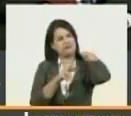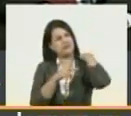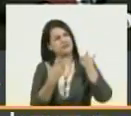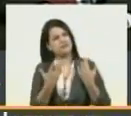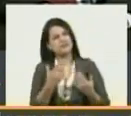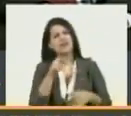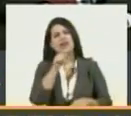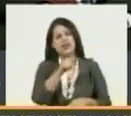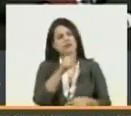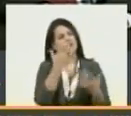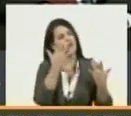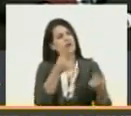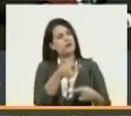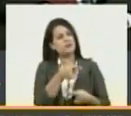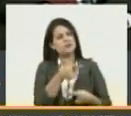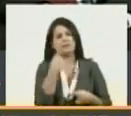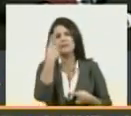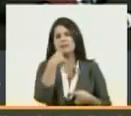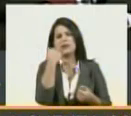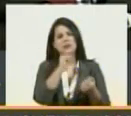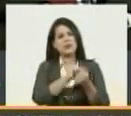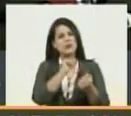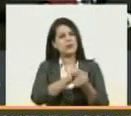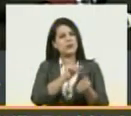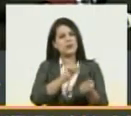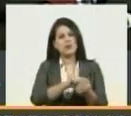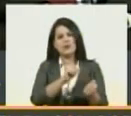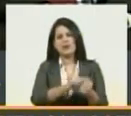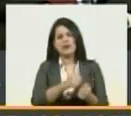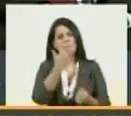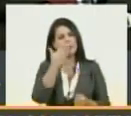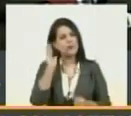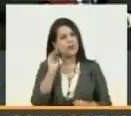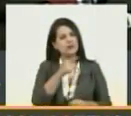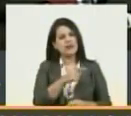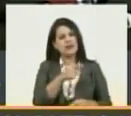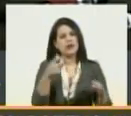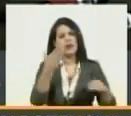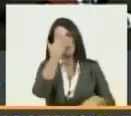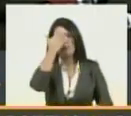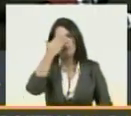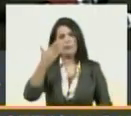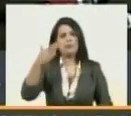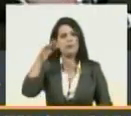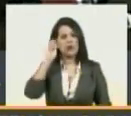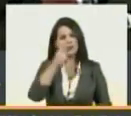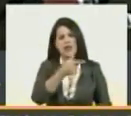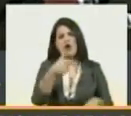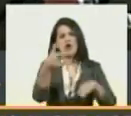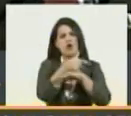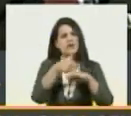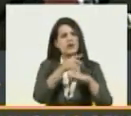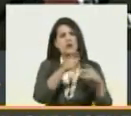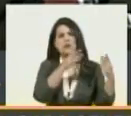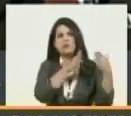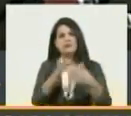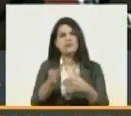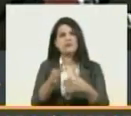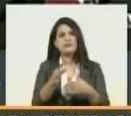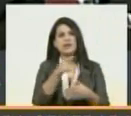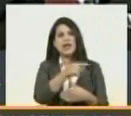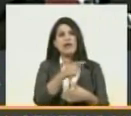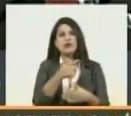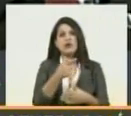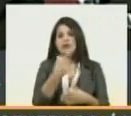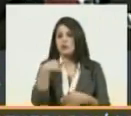allí está demostrada la hipocresía de este grupo de gobierno intolerante, encauzado hacia el fascismo, cuando ya no